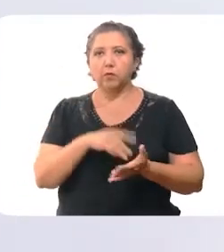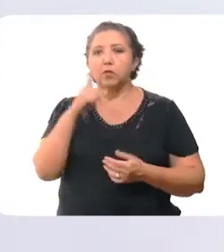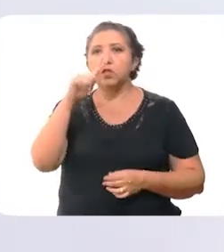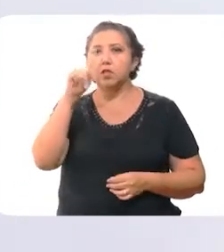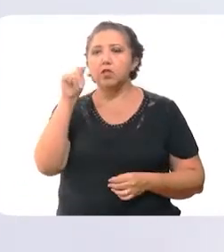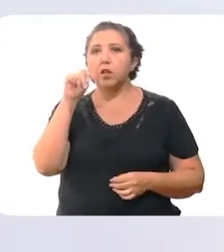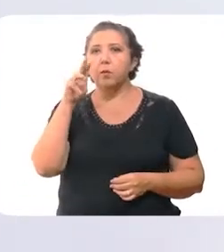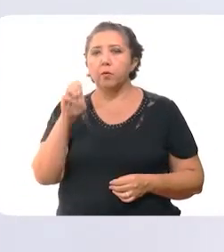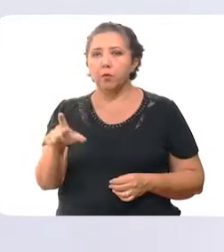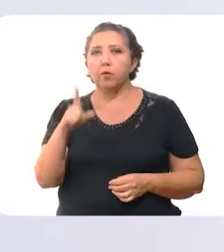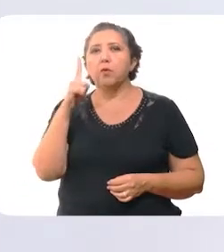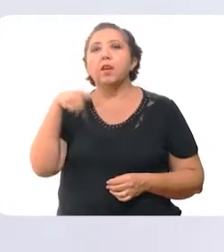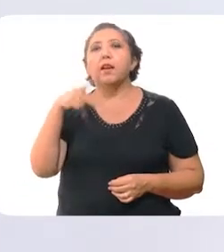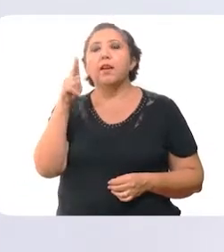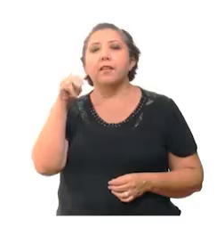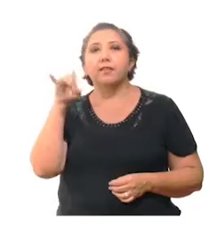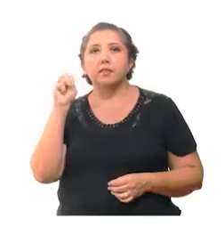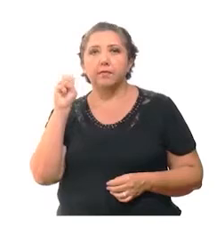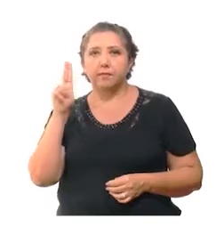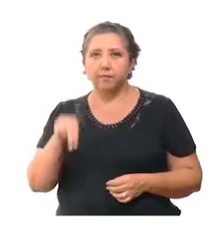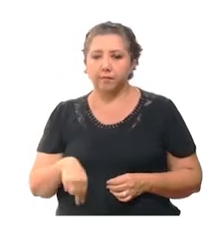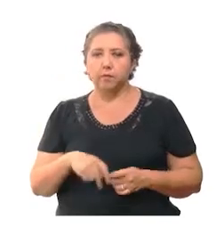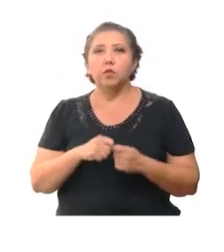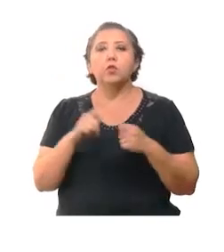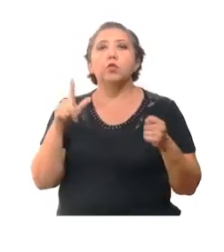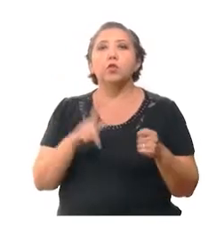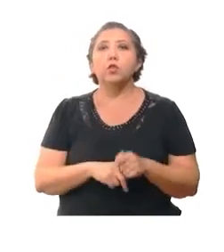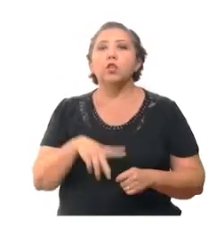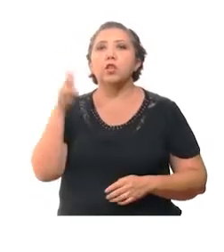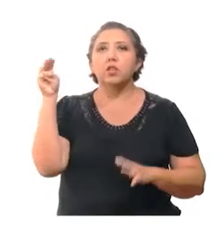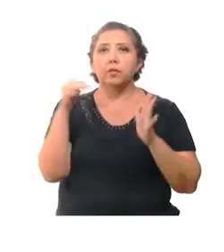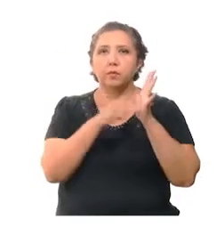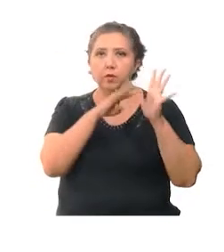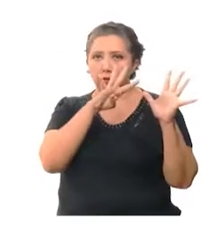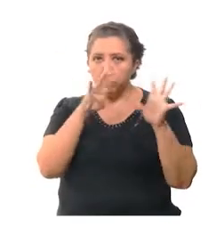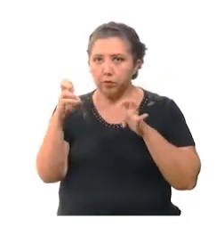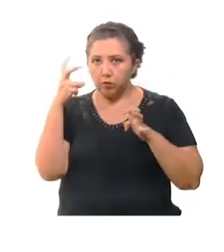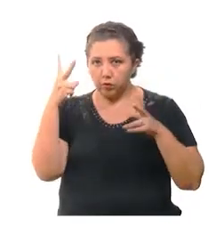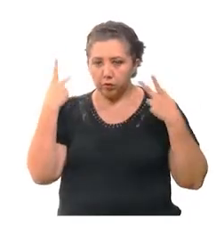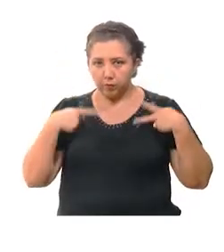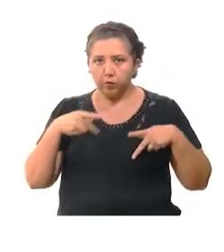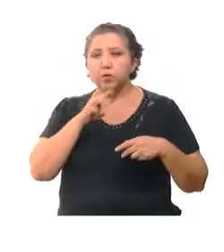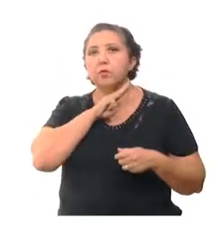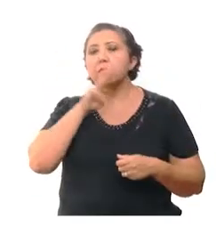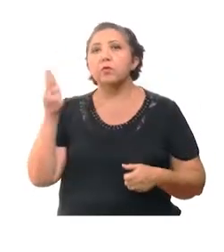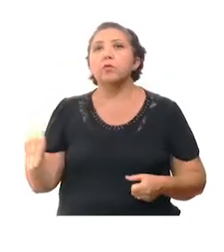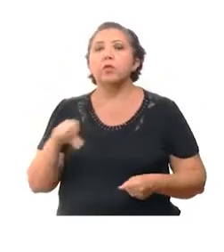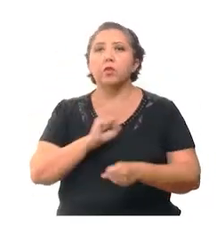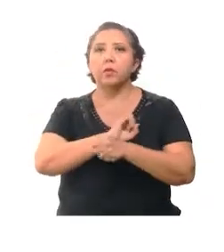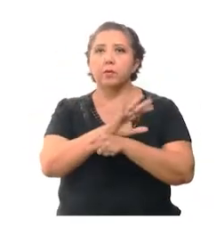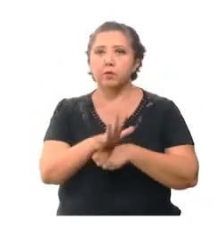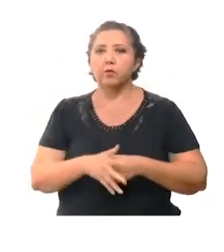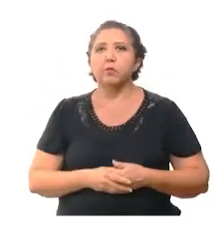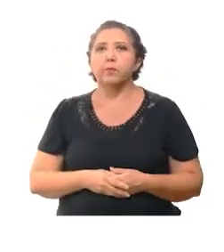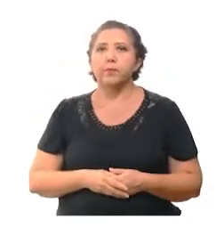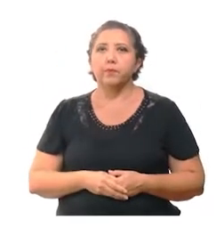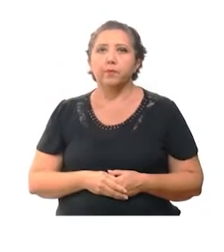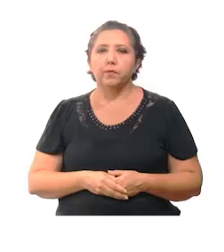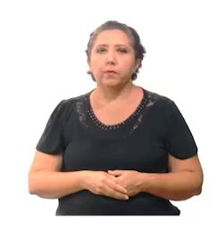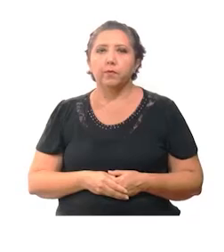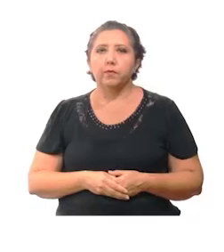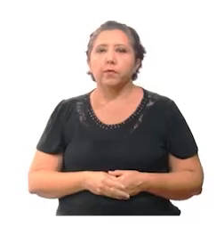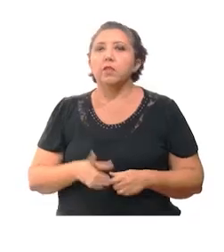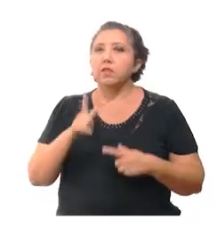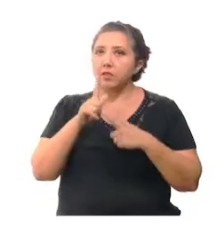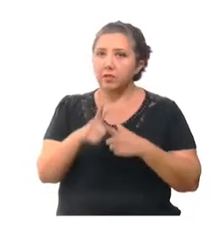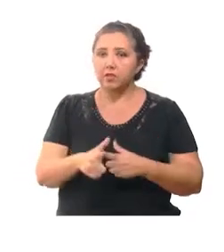en Tzemul y 1 en Canacín. En total, son 3.902 las personas fallecidas a causa del coronavirus.